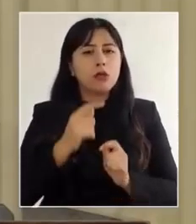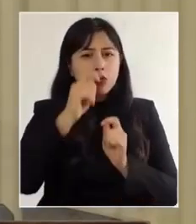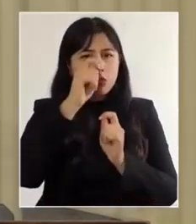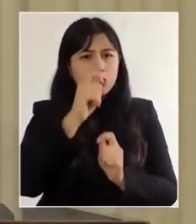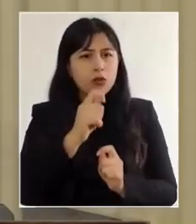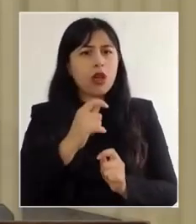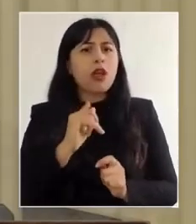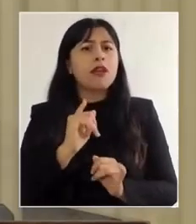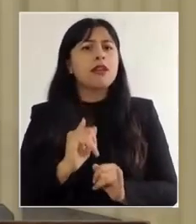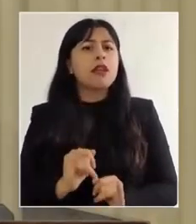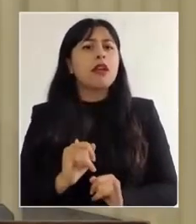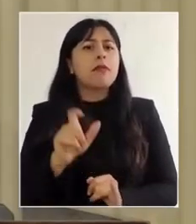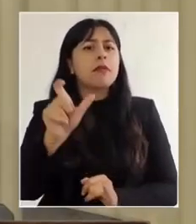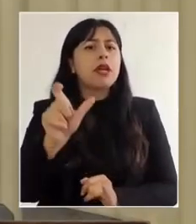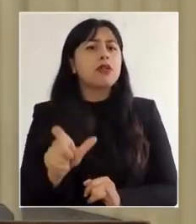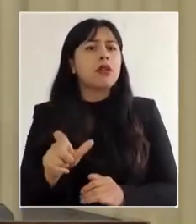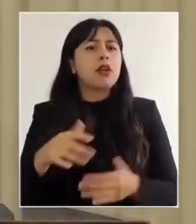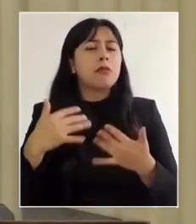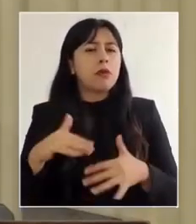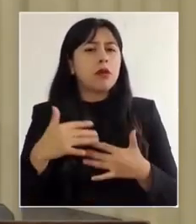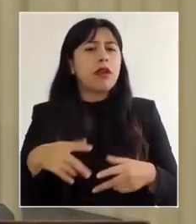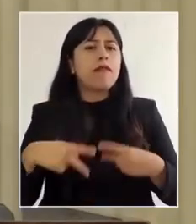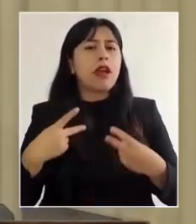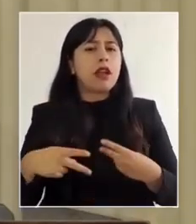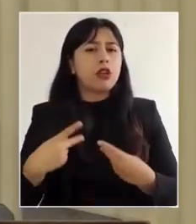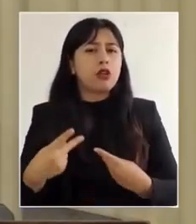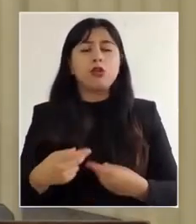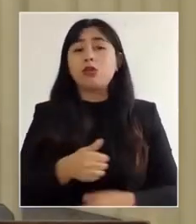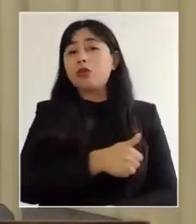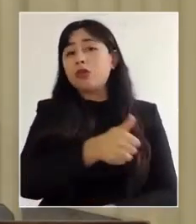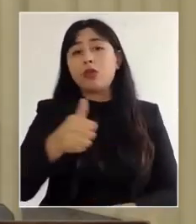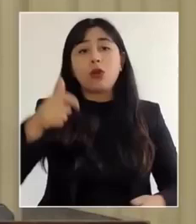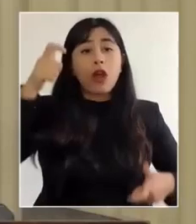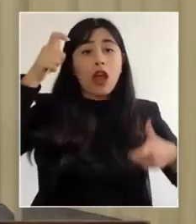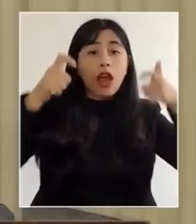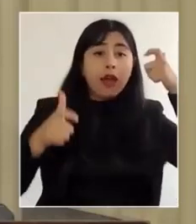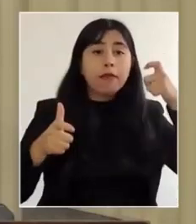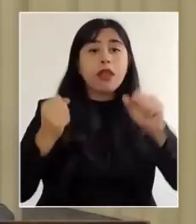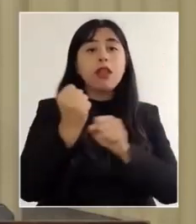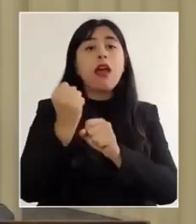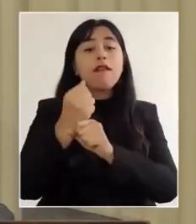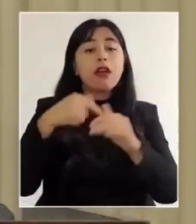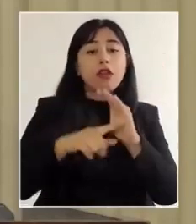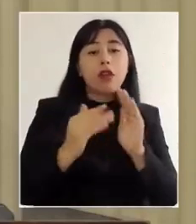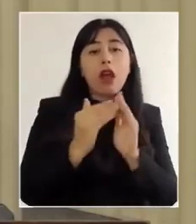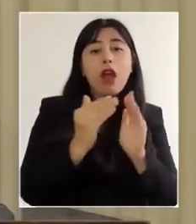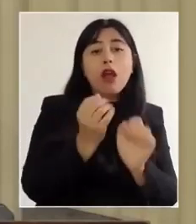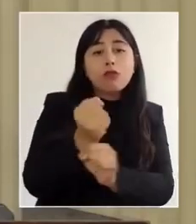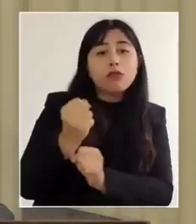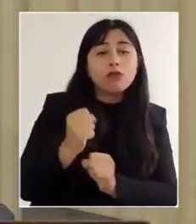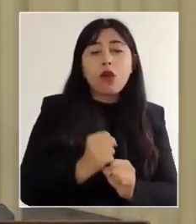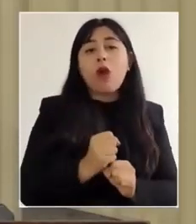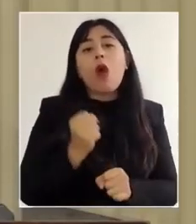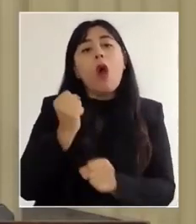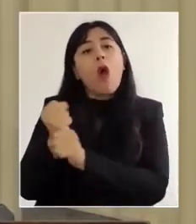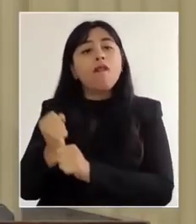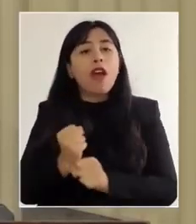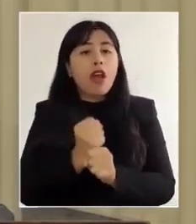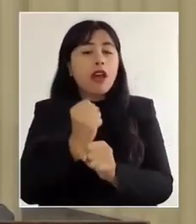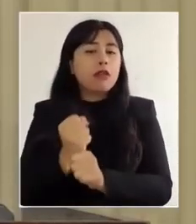importante y valiosa y todos somos desde el campesino la emplea doméstica la obrero pero me sentí muy en